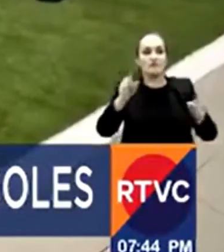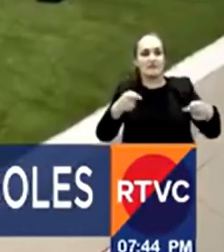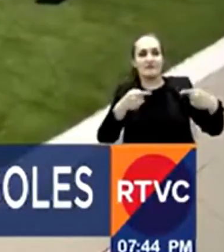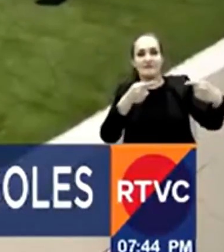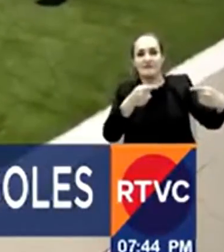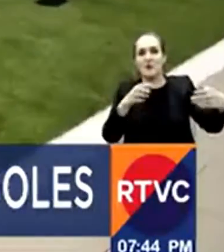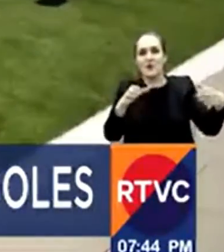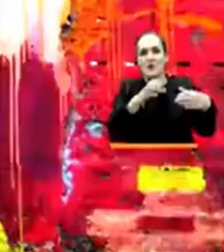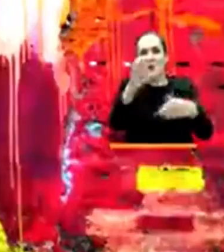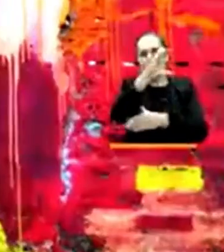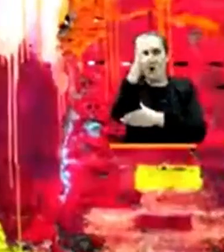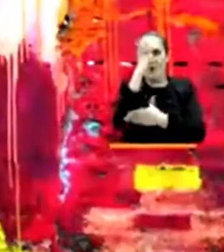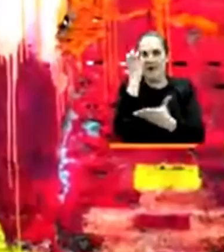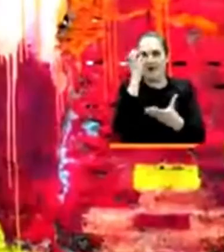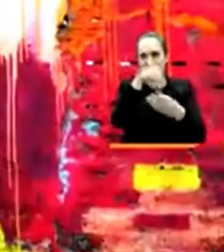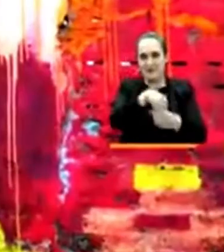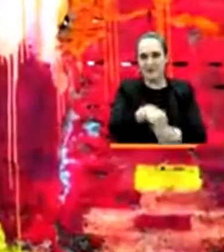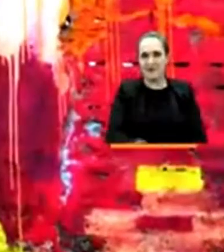selección.